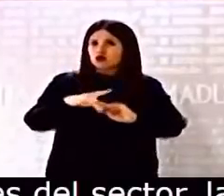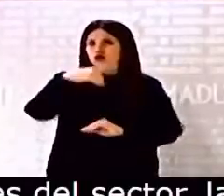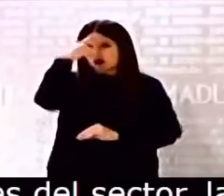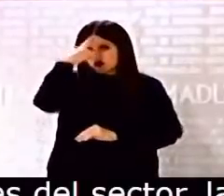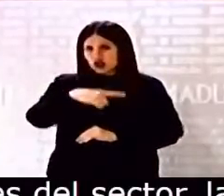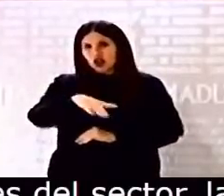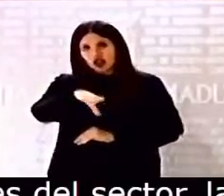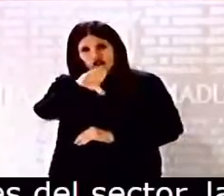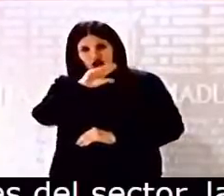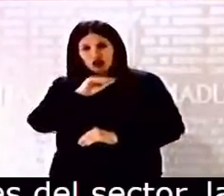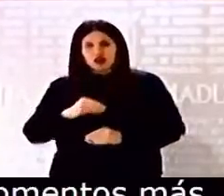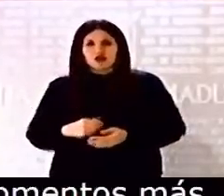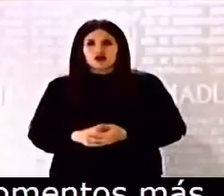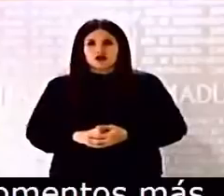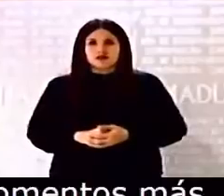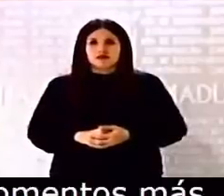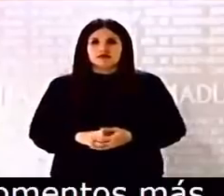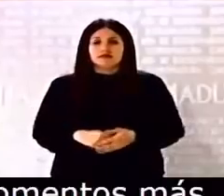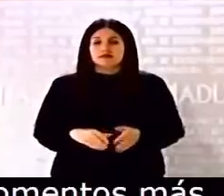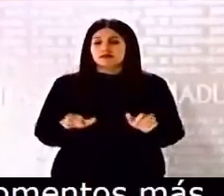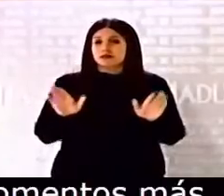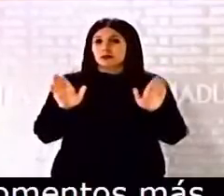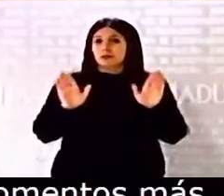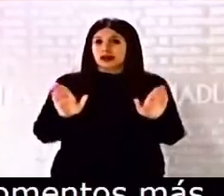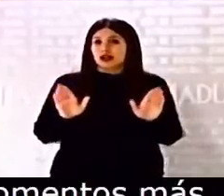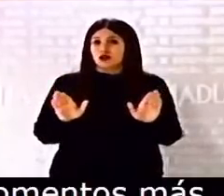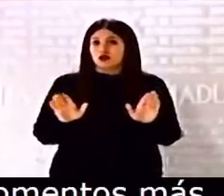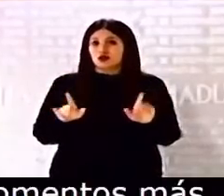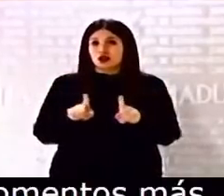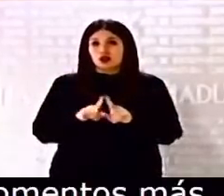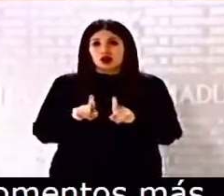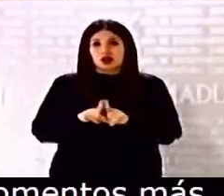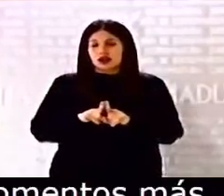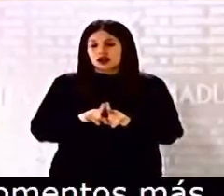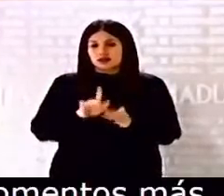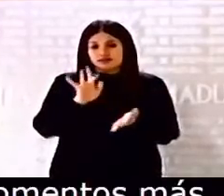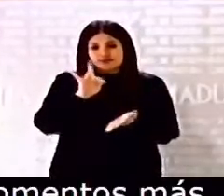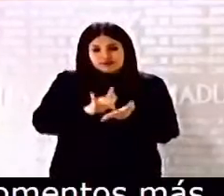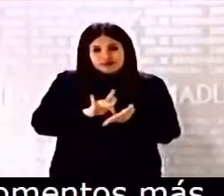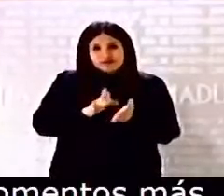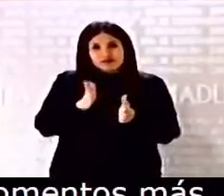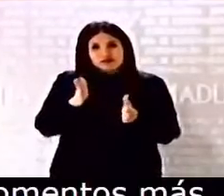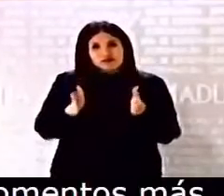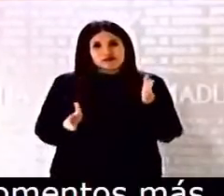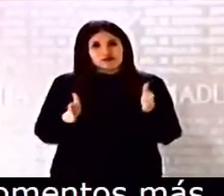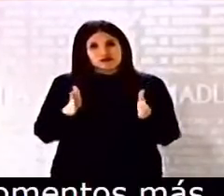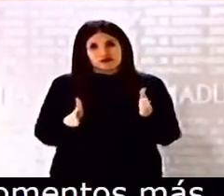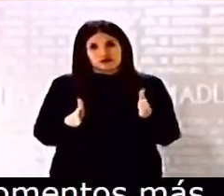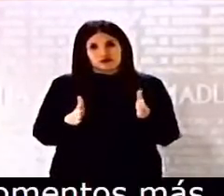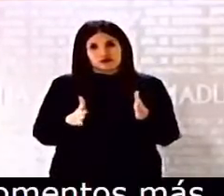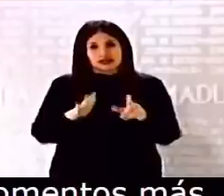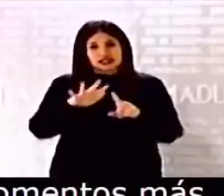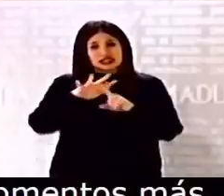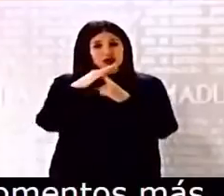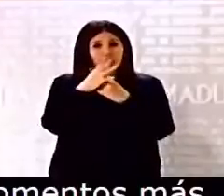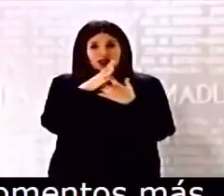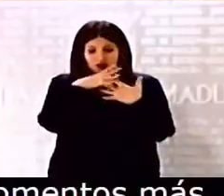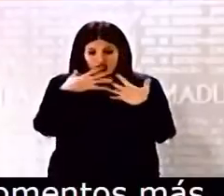Pero, por un momento, en una situación como